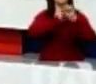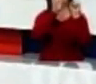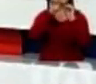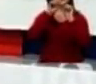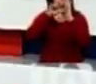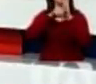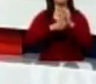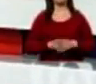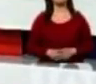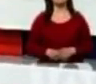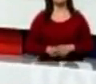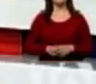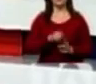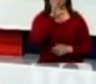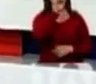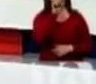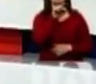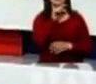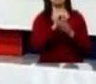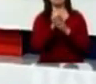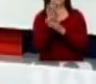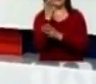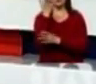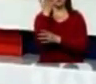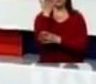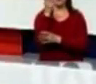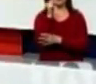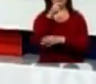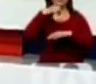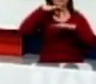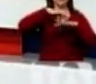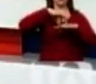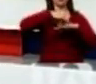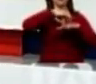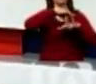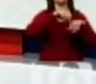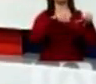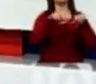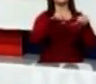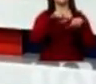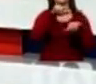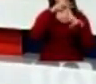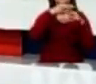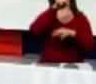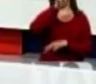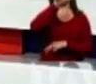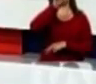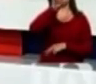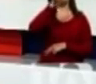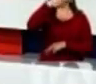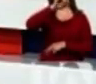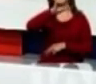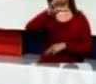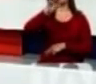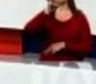8:41. Les contamos que 8.000 árboles siembra el municipio de Quito y la empresa privada en la reserva Paluguillo, al nororiente de Quito. Niños y